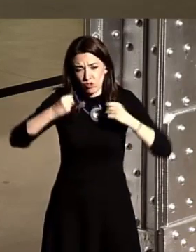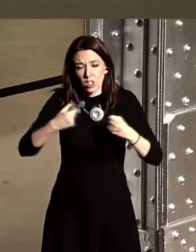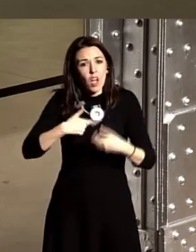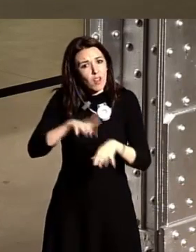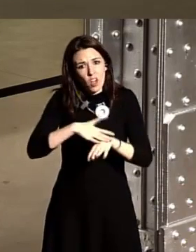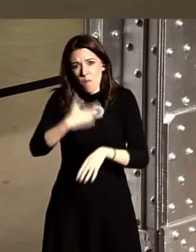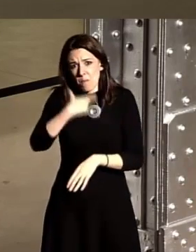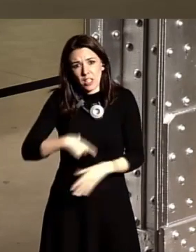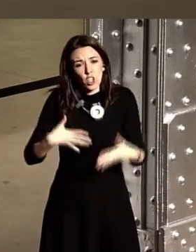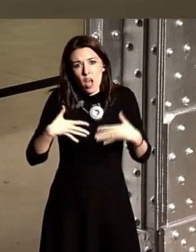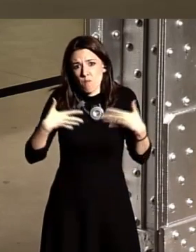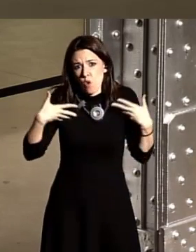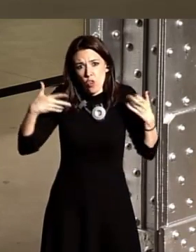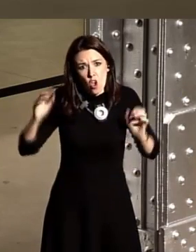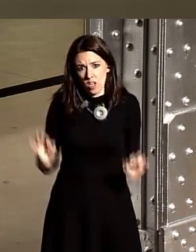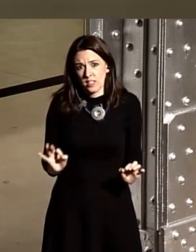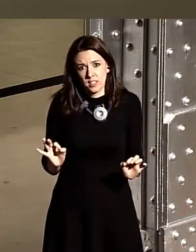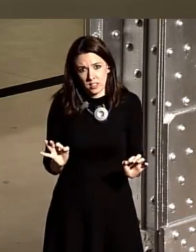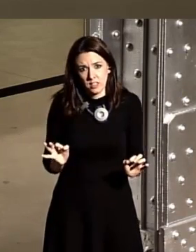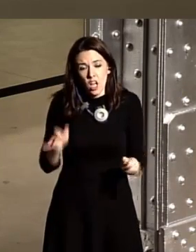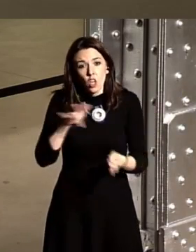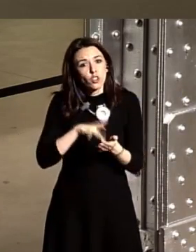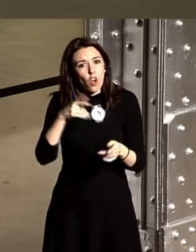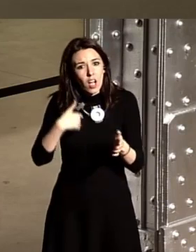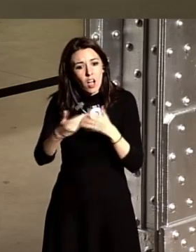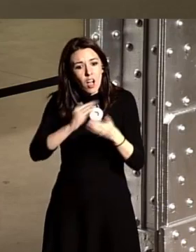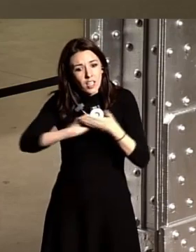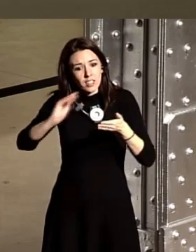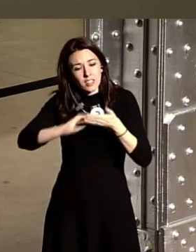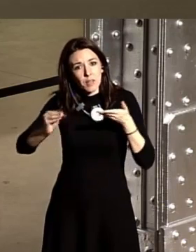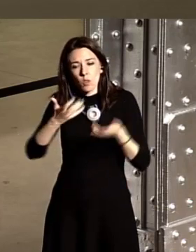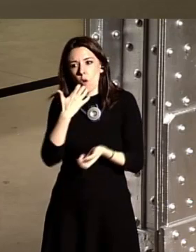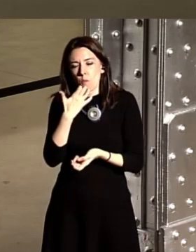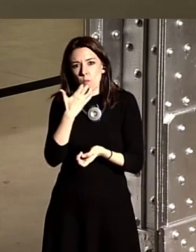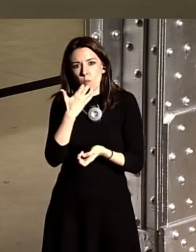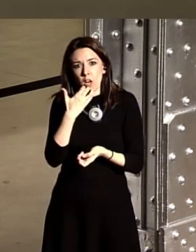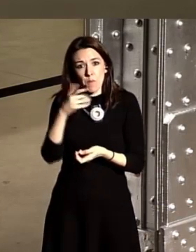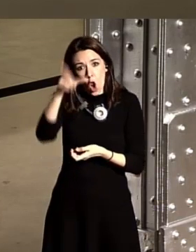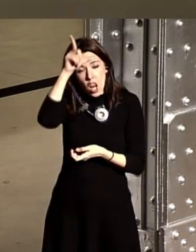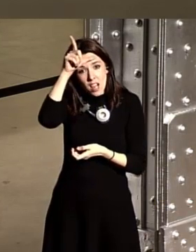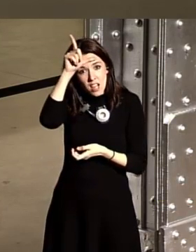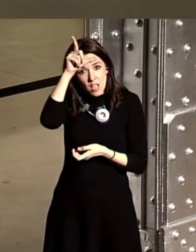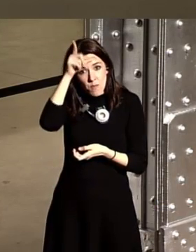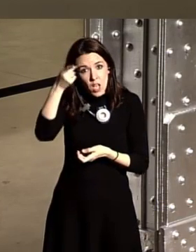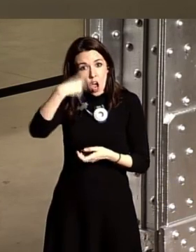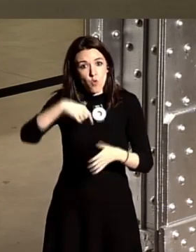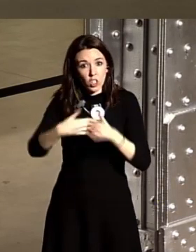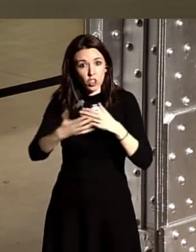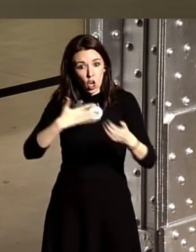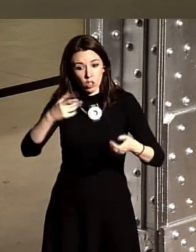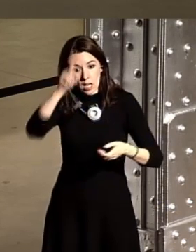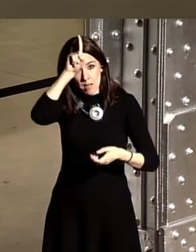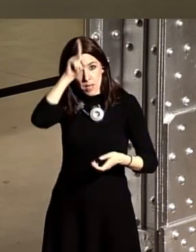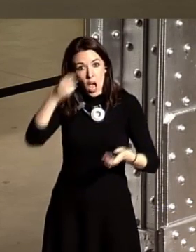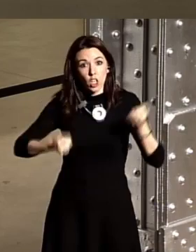persona muy emocionante y entonces cuando estaba escribiendo, por ejemplo, en Libia, nuestro chofer